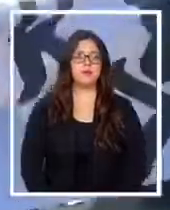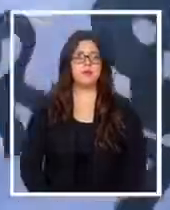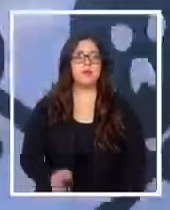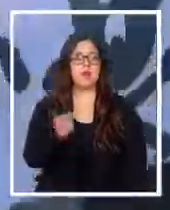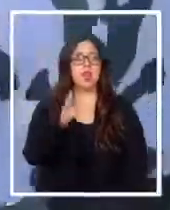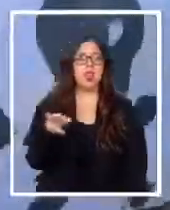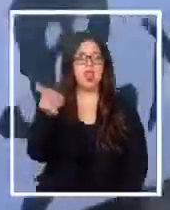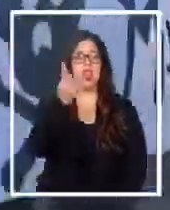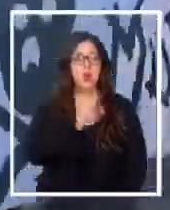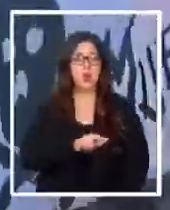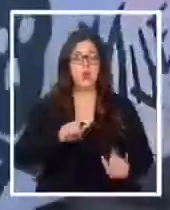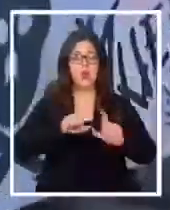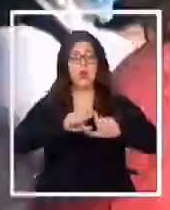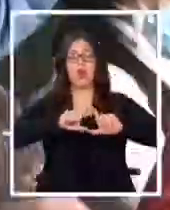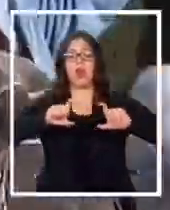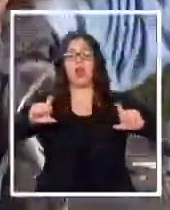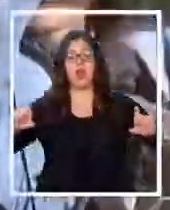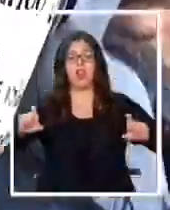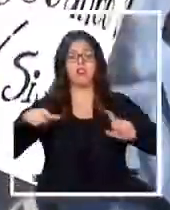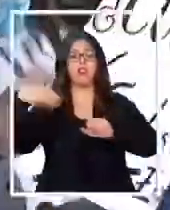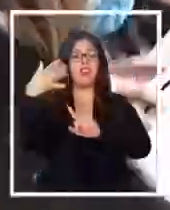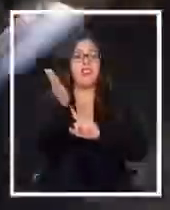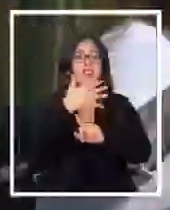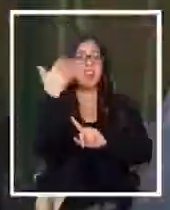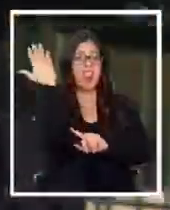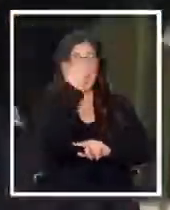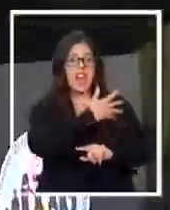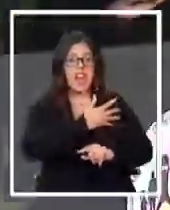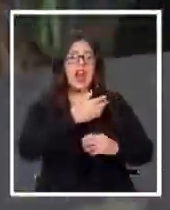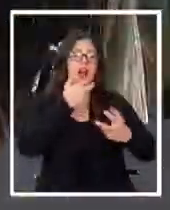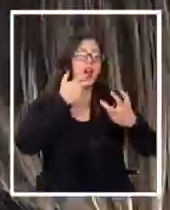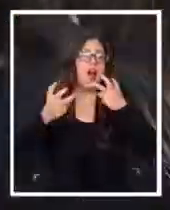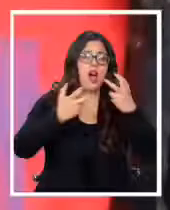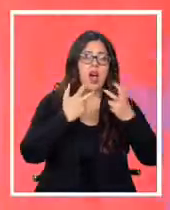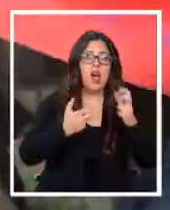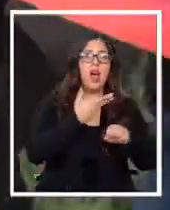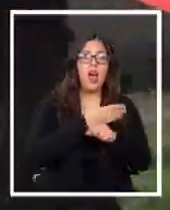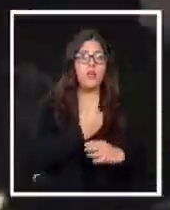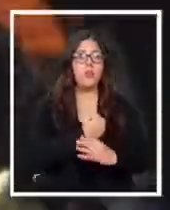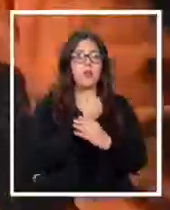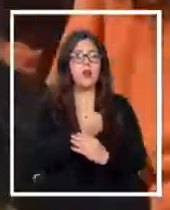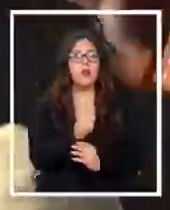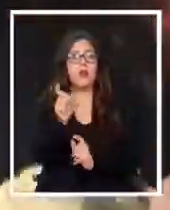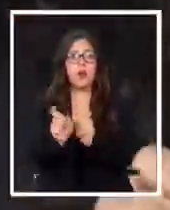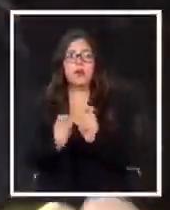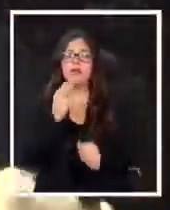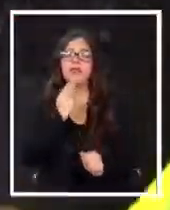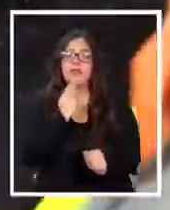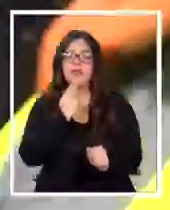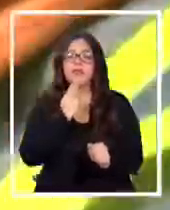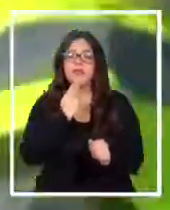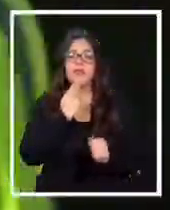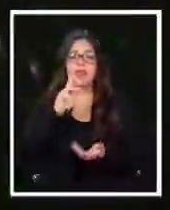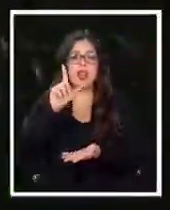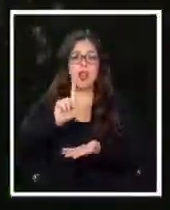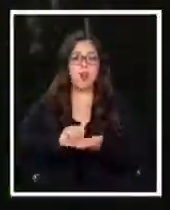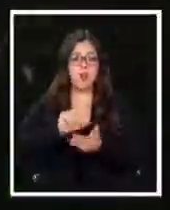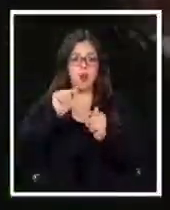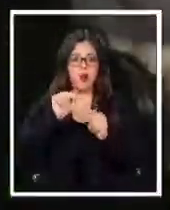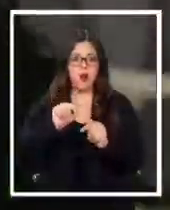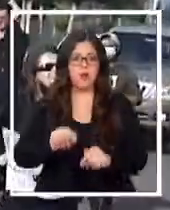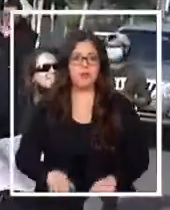Una vez más, lienzos y banderas negras a la calle. Un grito de auxilio, dicen quienes viven en zona de